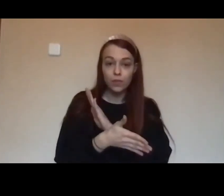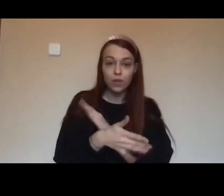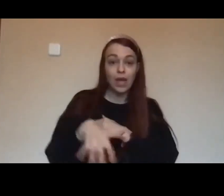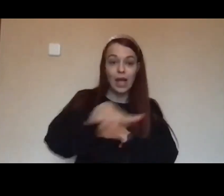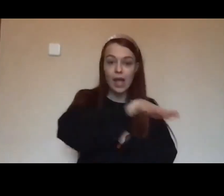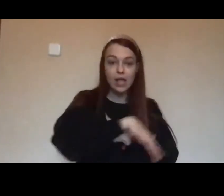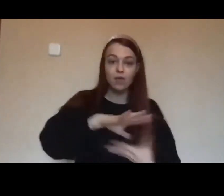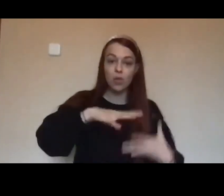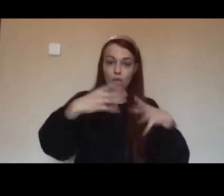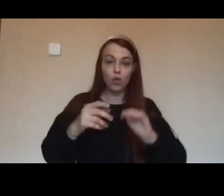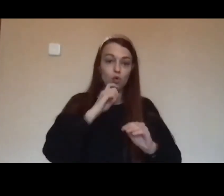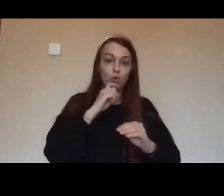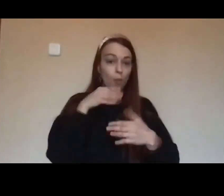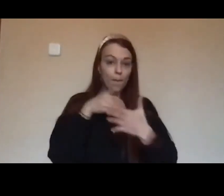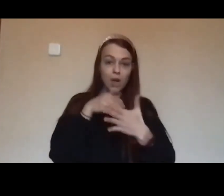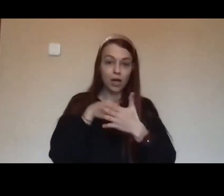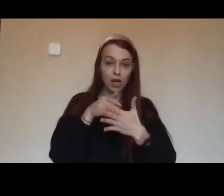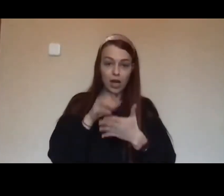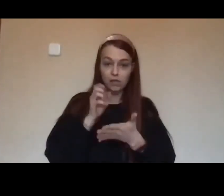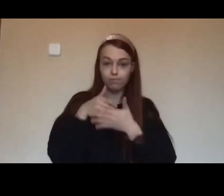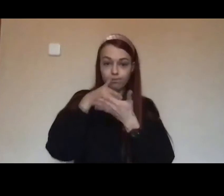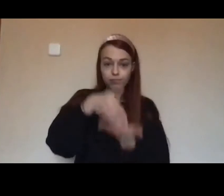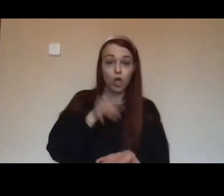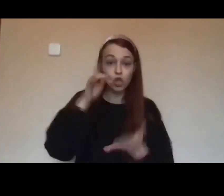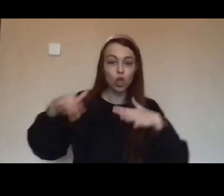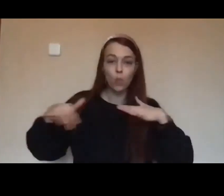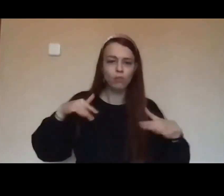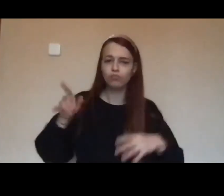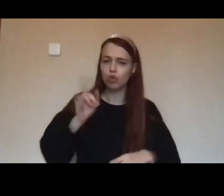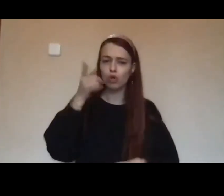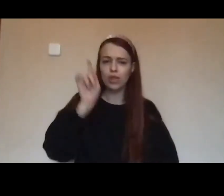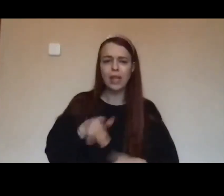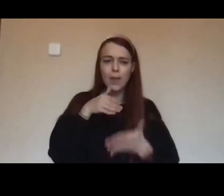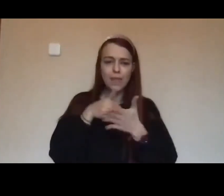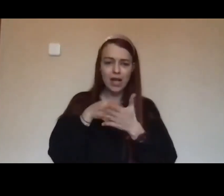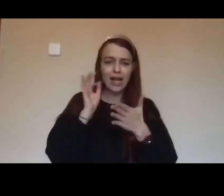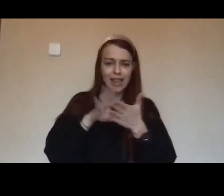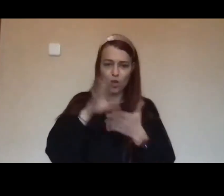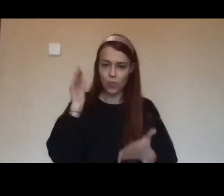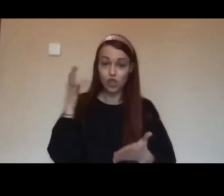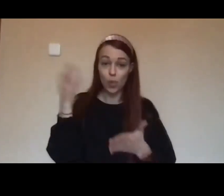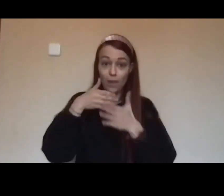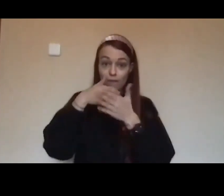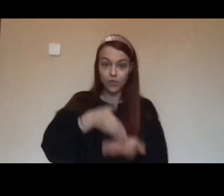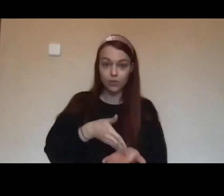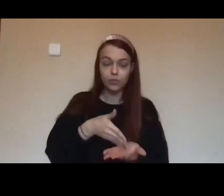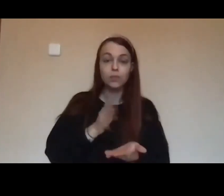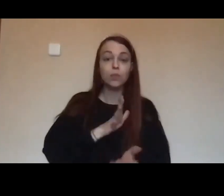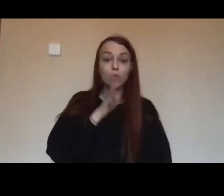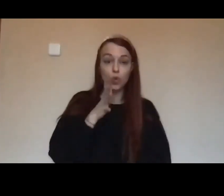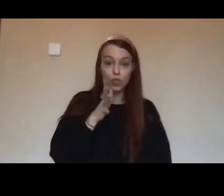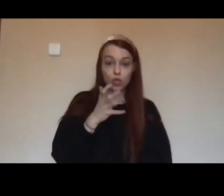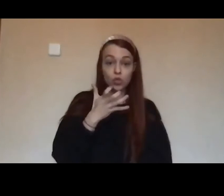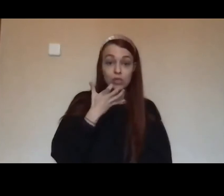mediante la eliminación de barreras, no solo de movilidad, sino también de comprensión. Por ello, la implementación de